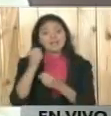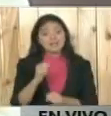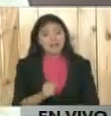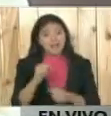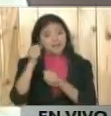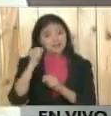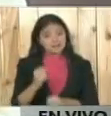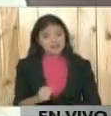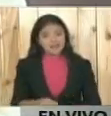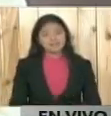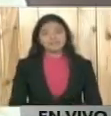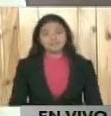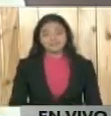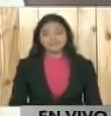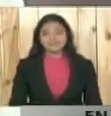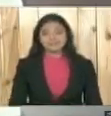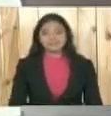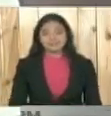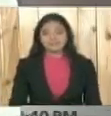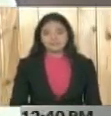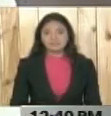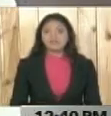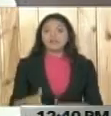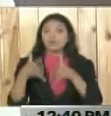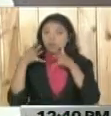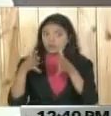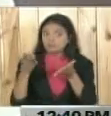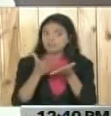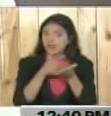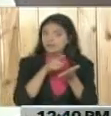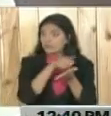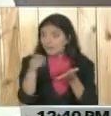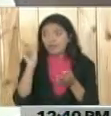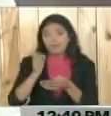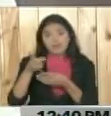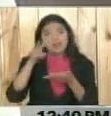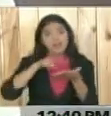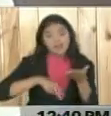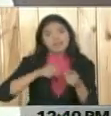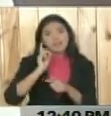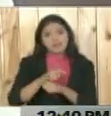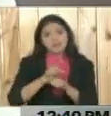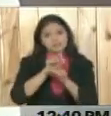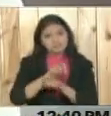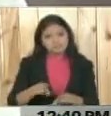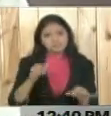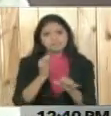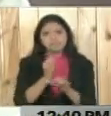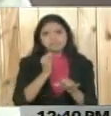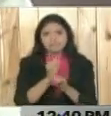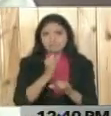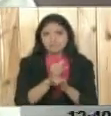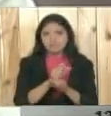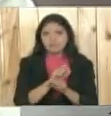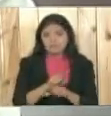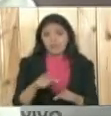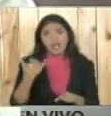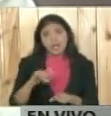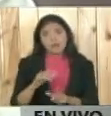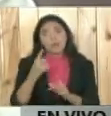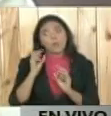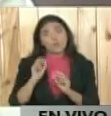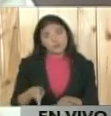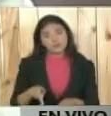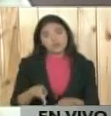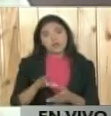Mario, el índice. Recomiendo este libro. Este libro hay que guindarlo en internet, ahora hay esa ventaja y uno